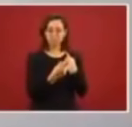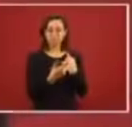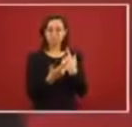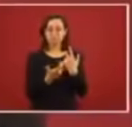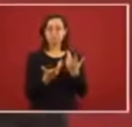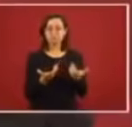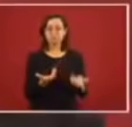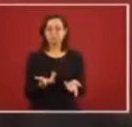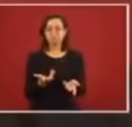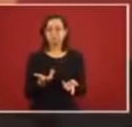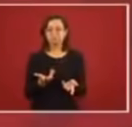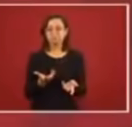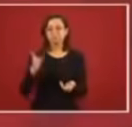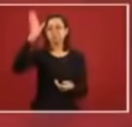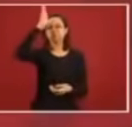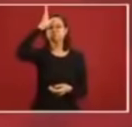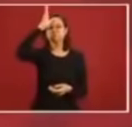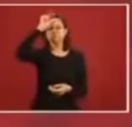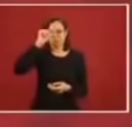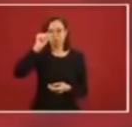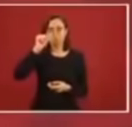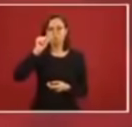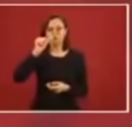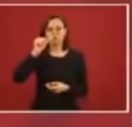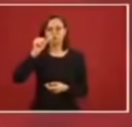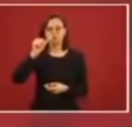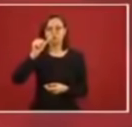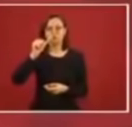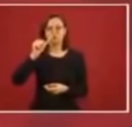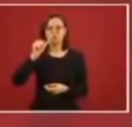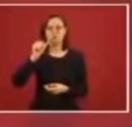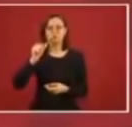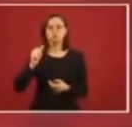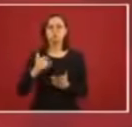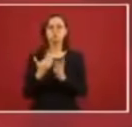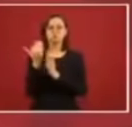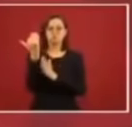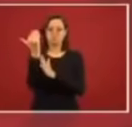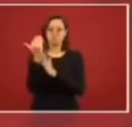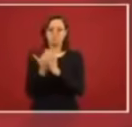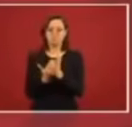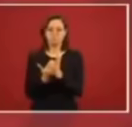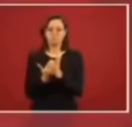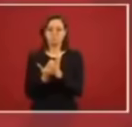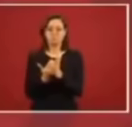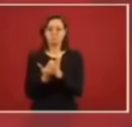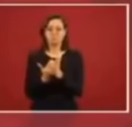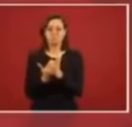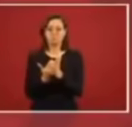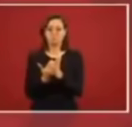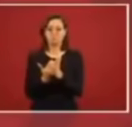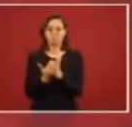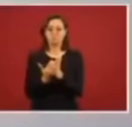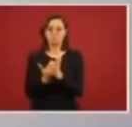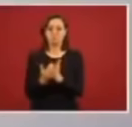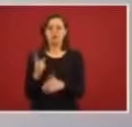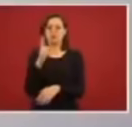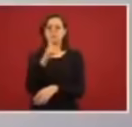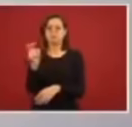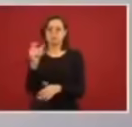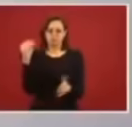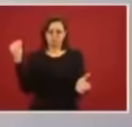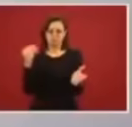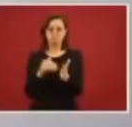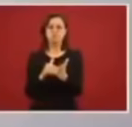y se llegó a un acuerdo de hacer una disminución de 100.000